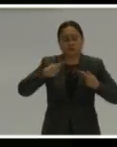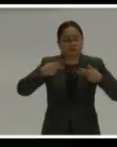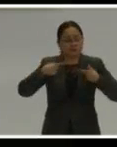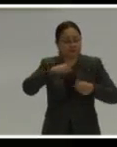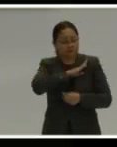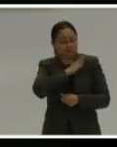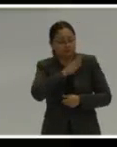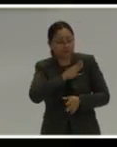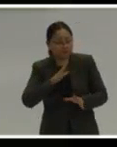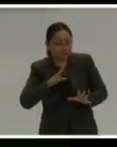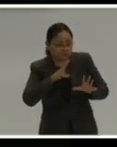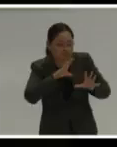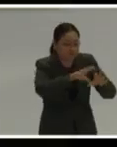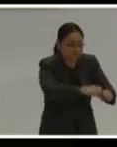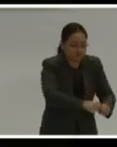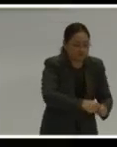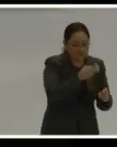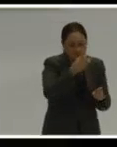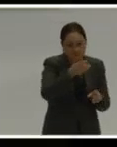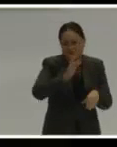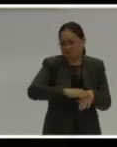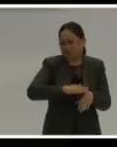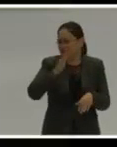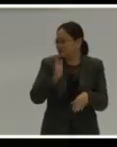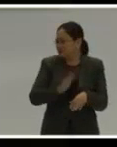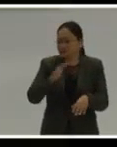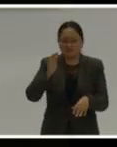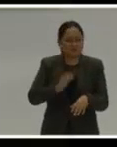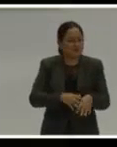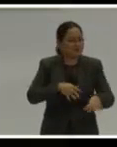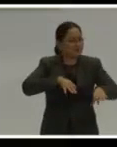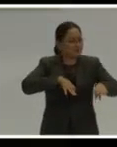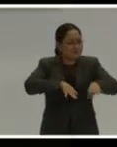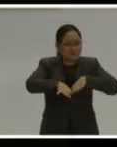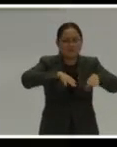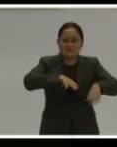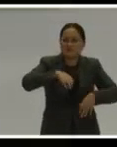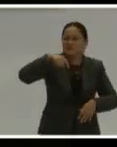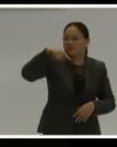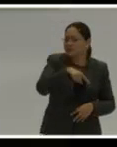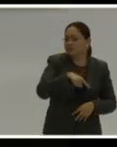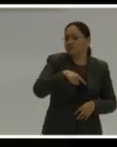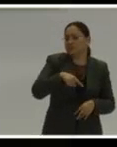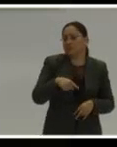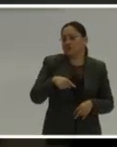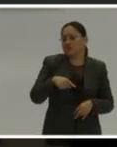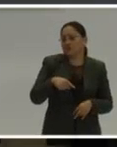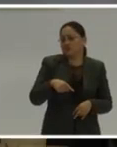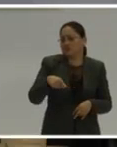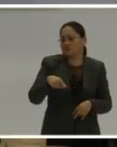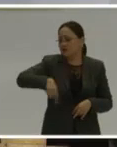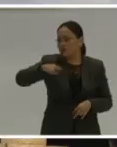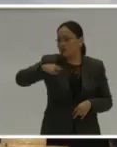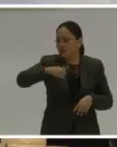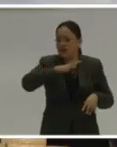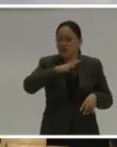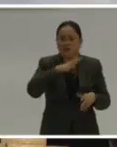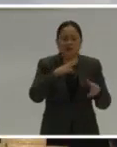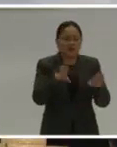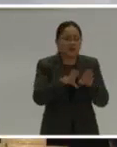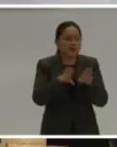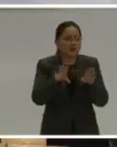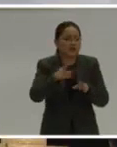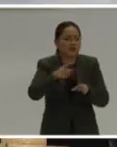eso se recrudece con tanta fuerza que la población mitaya, tributaria,